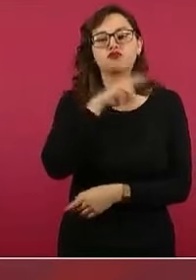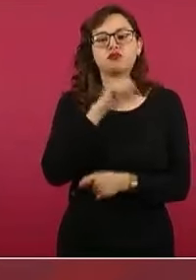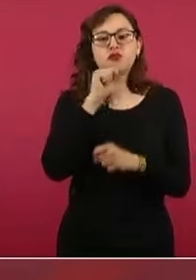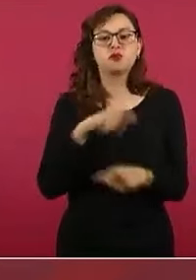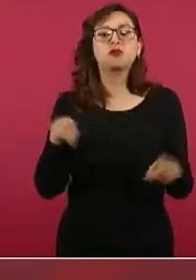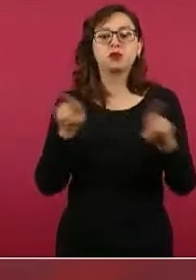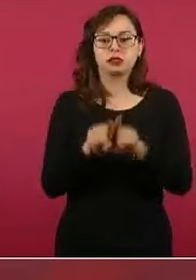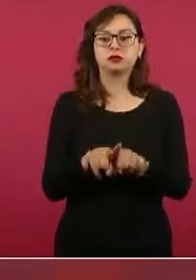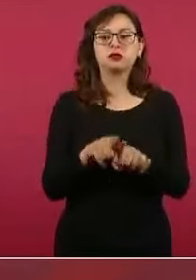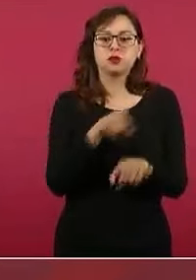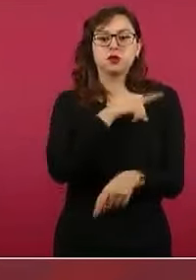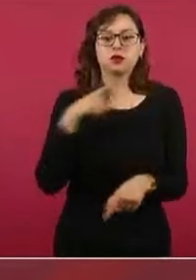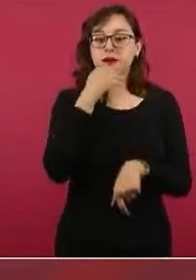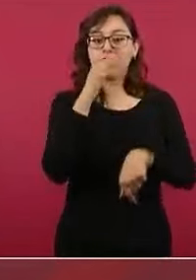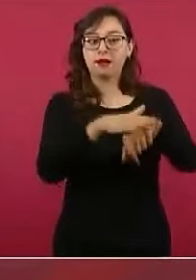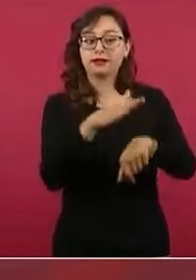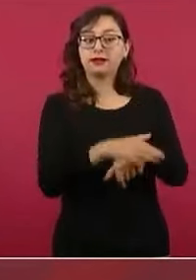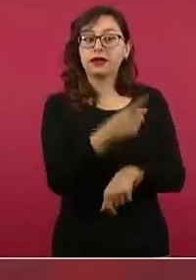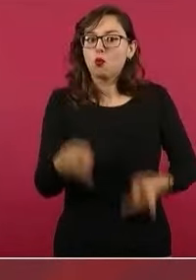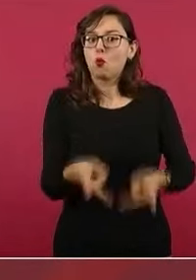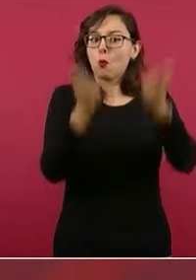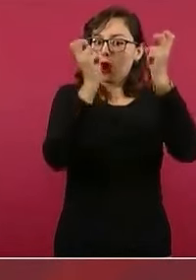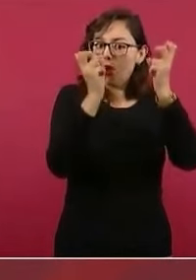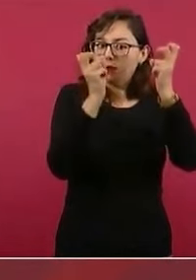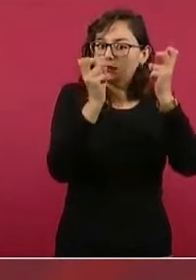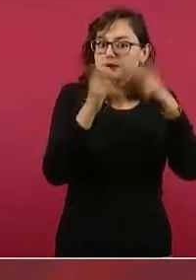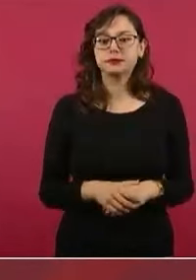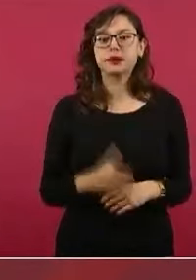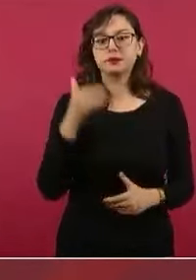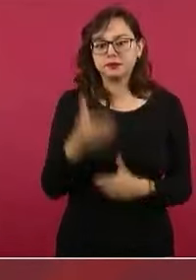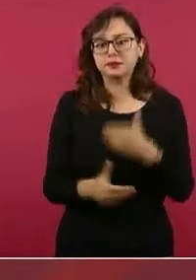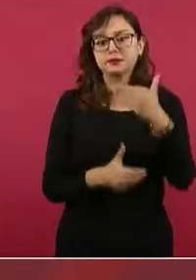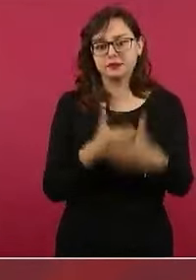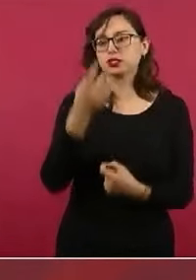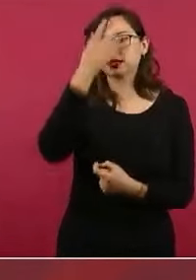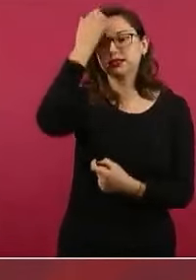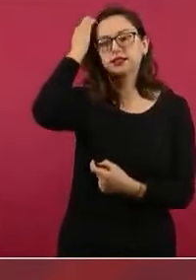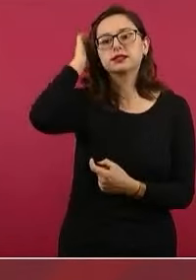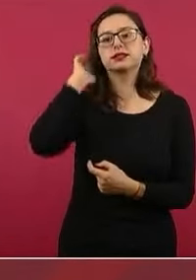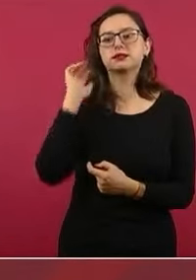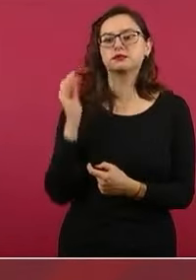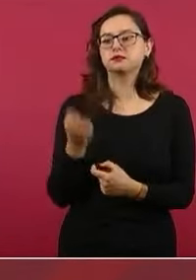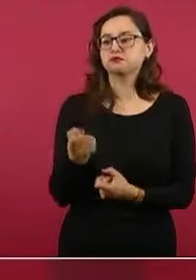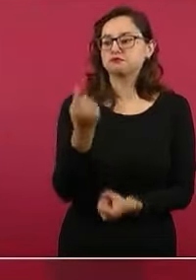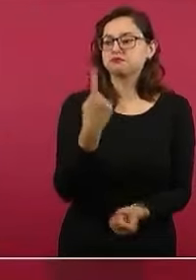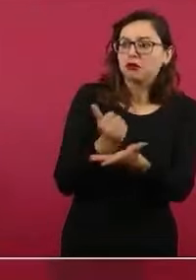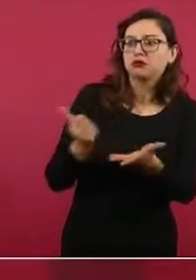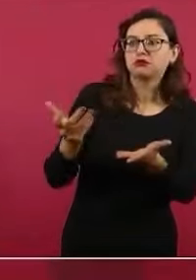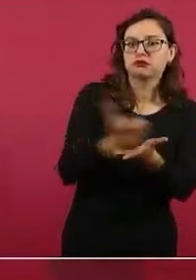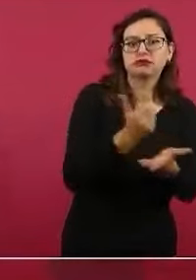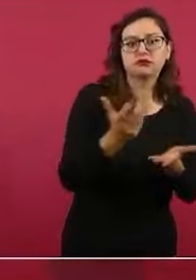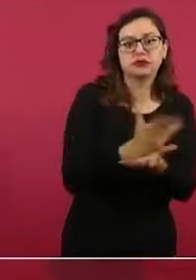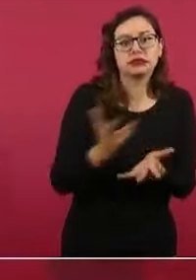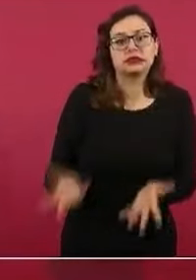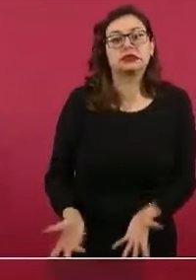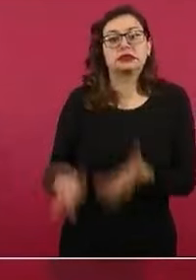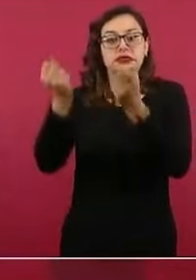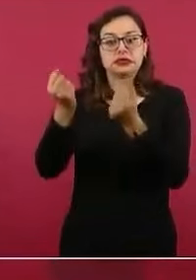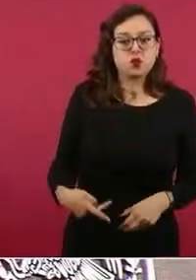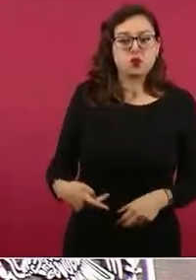que son piezas robadas, y hemos logrado la recuperación, yo diría que como nunca, de